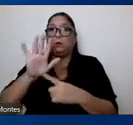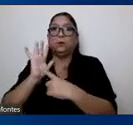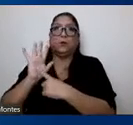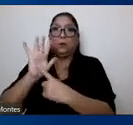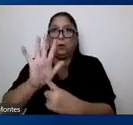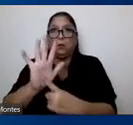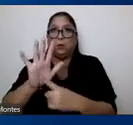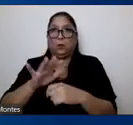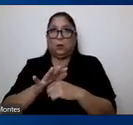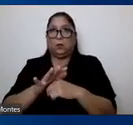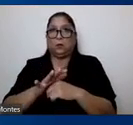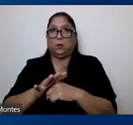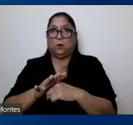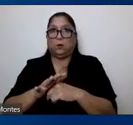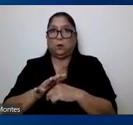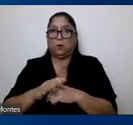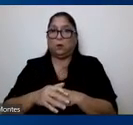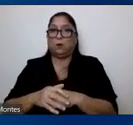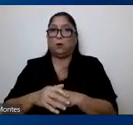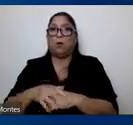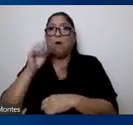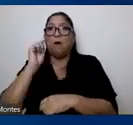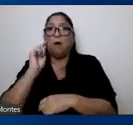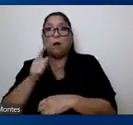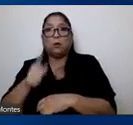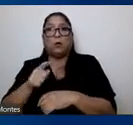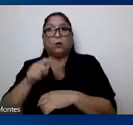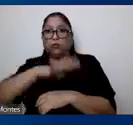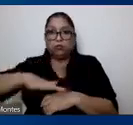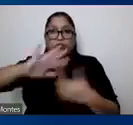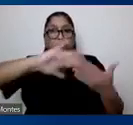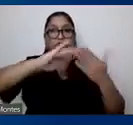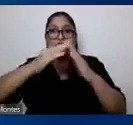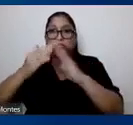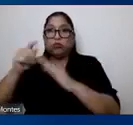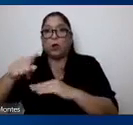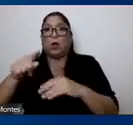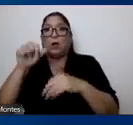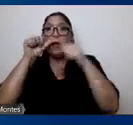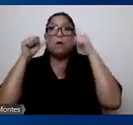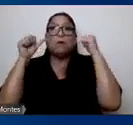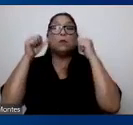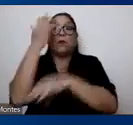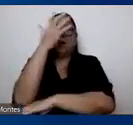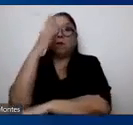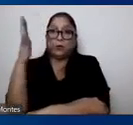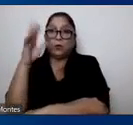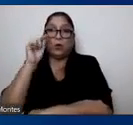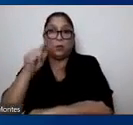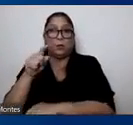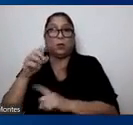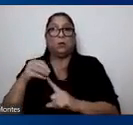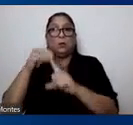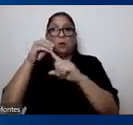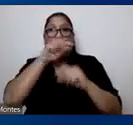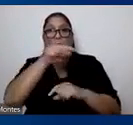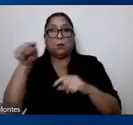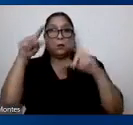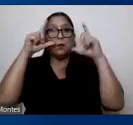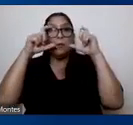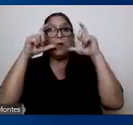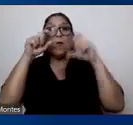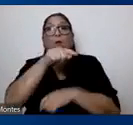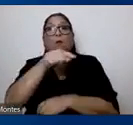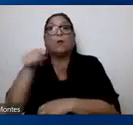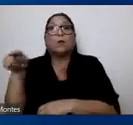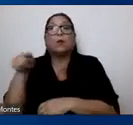configuración armada dentro de las áreas rurales, amazónicas sobre todo, ¿no? Y esa es la toma de Juanjuy, la